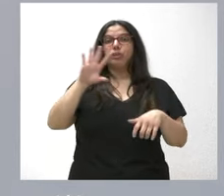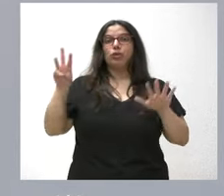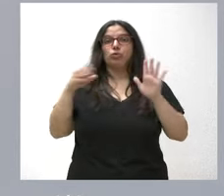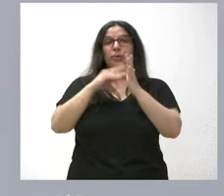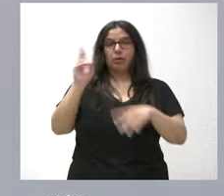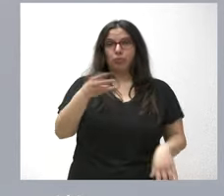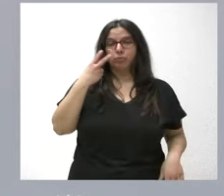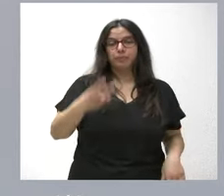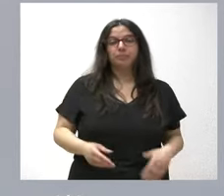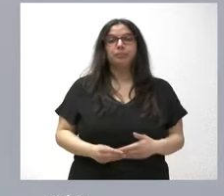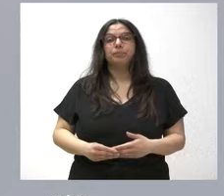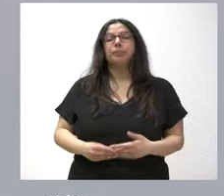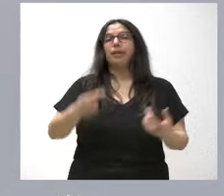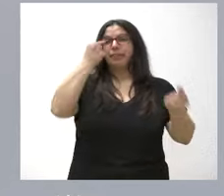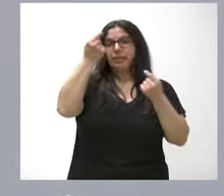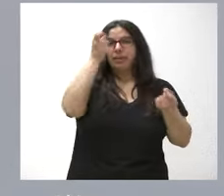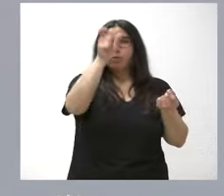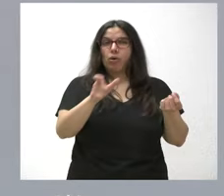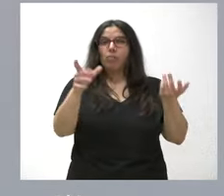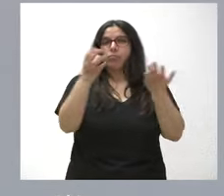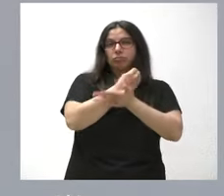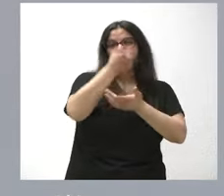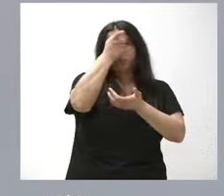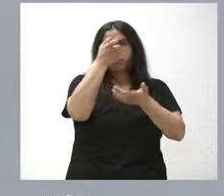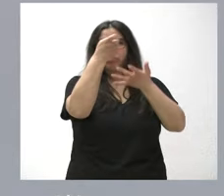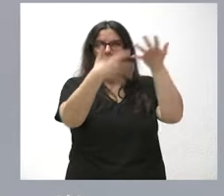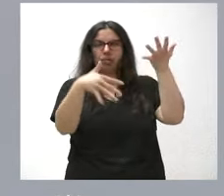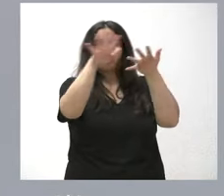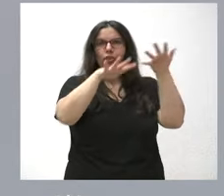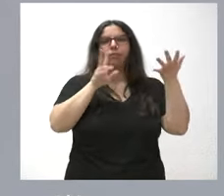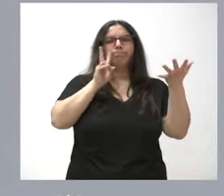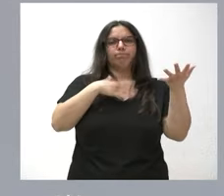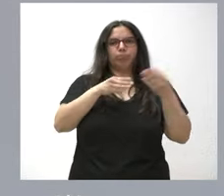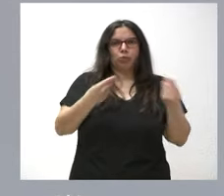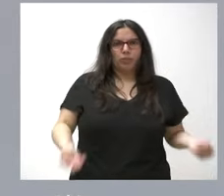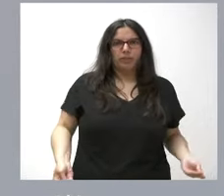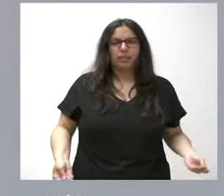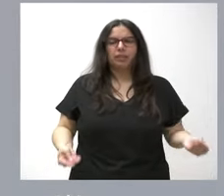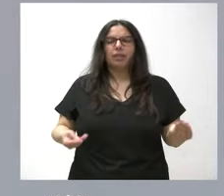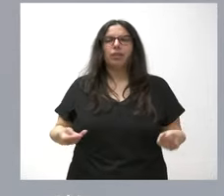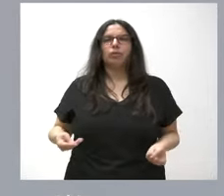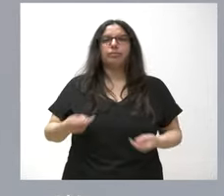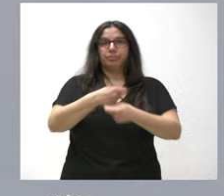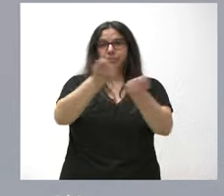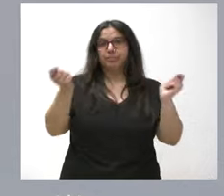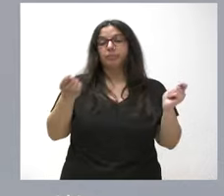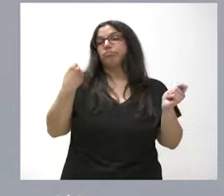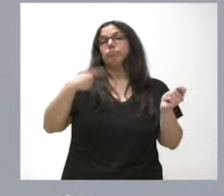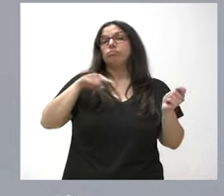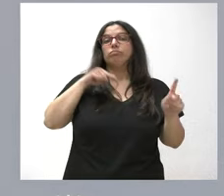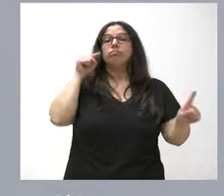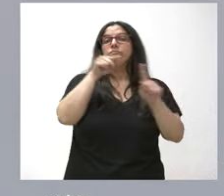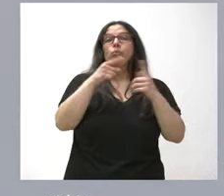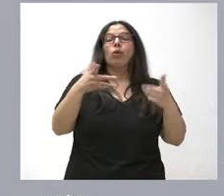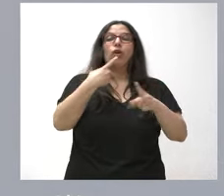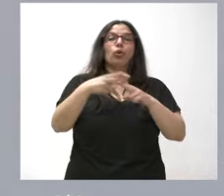3.858.000 euros. Tienen el detalle de los municipios y de las zonas afectadas por estas actuaciones en esta política que les venimos diciendo, que se